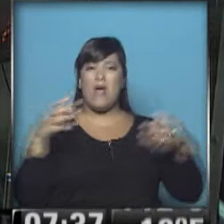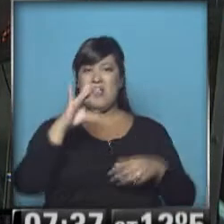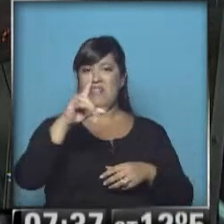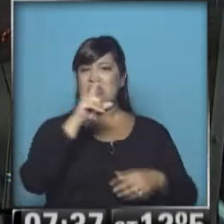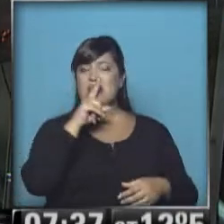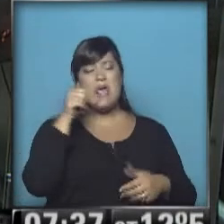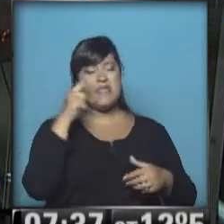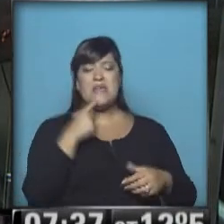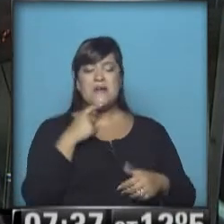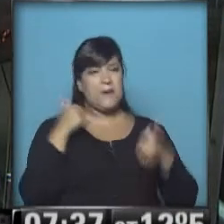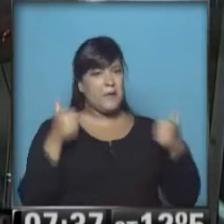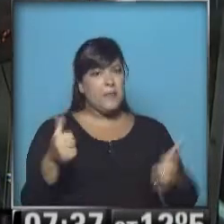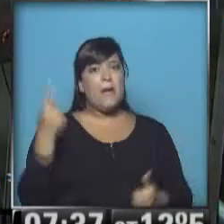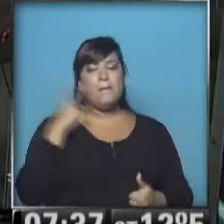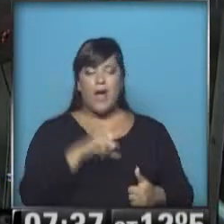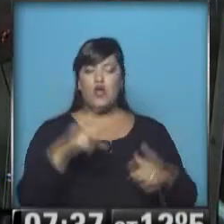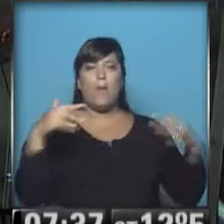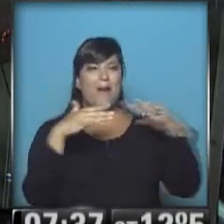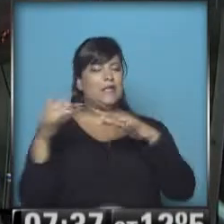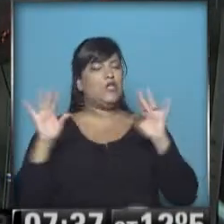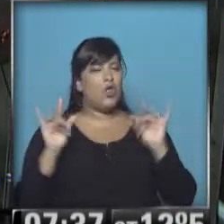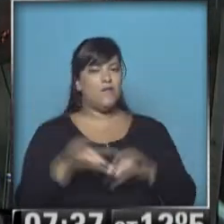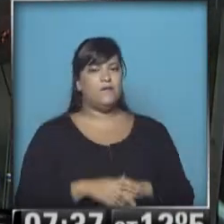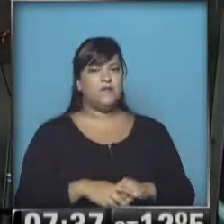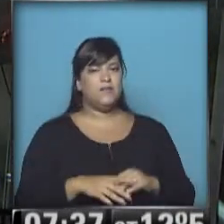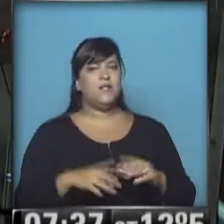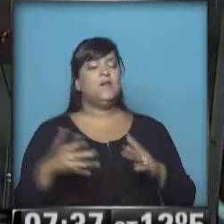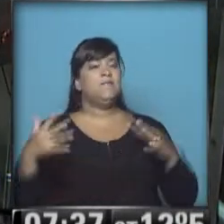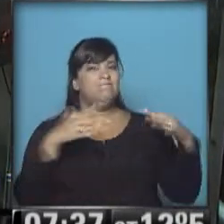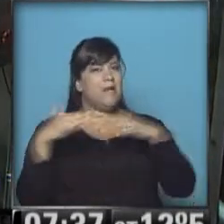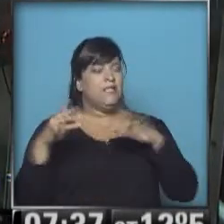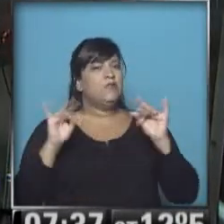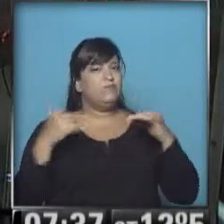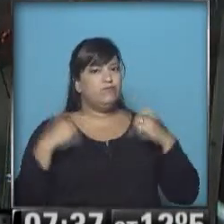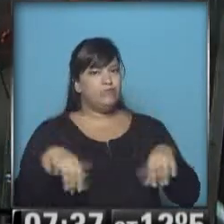River, pero bueno, se pinchó, como decíamos, en la final. ¿Cómo, Ron? Un partido duro. Sí, fue totalmente. Para River.